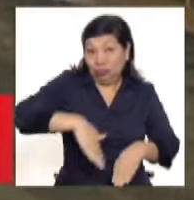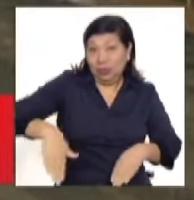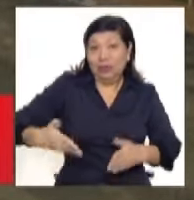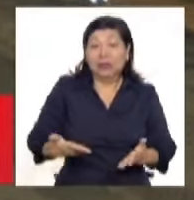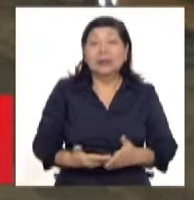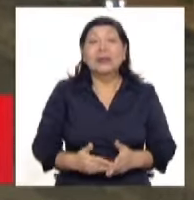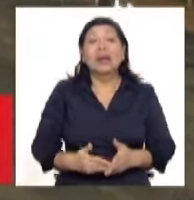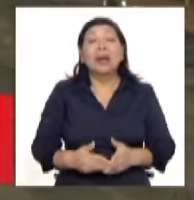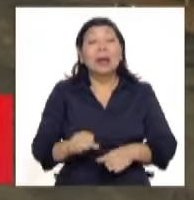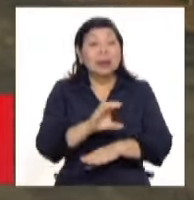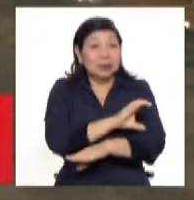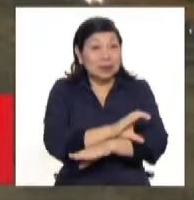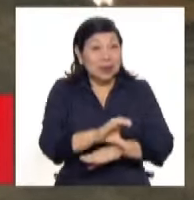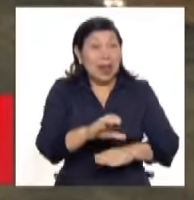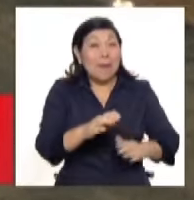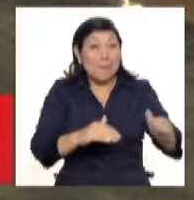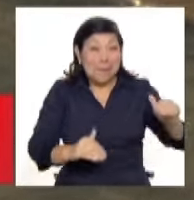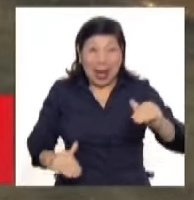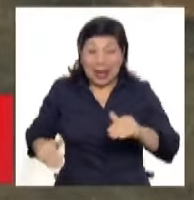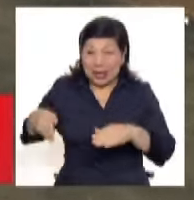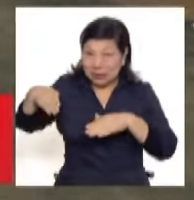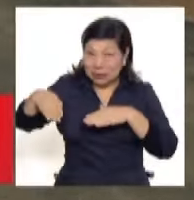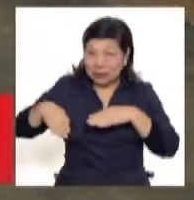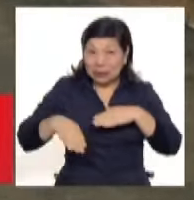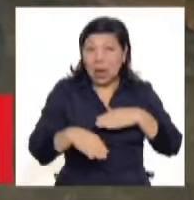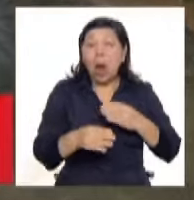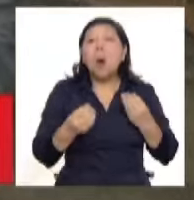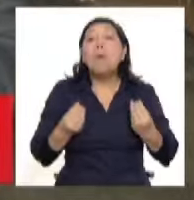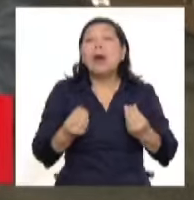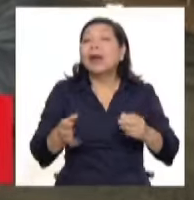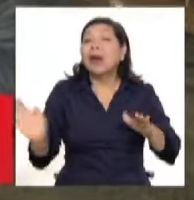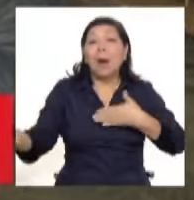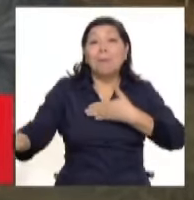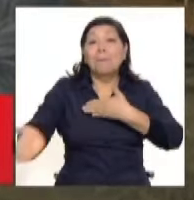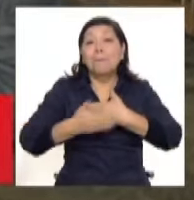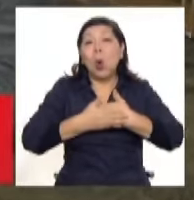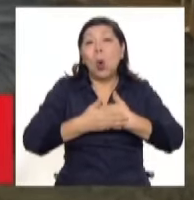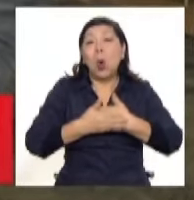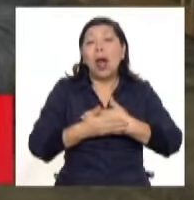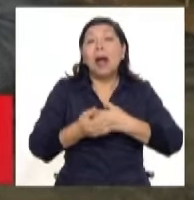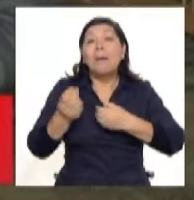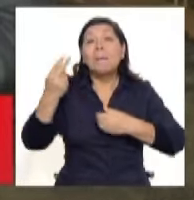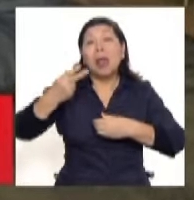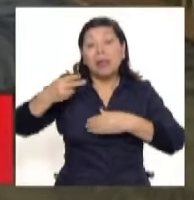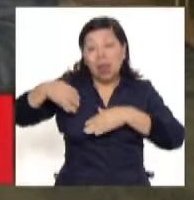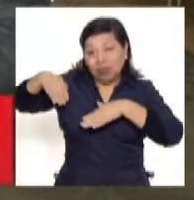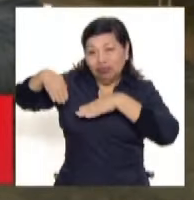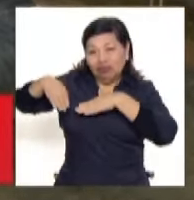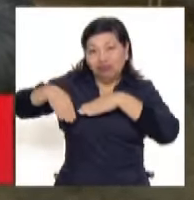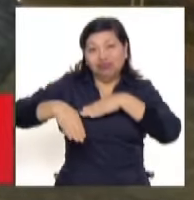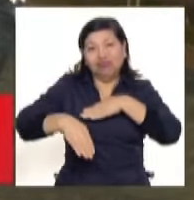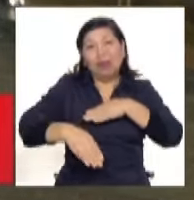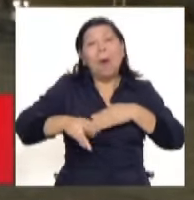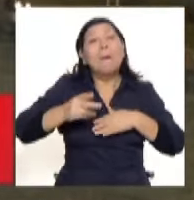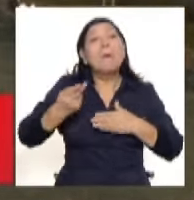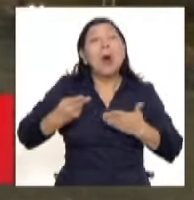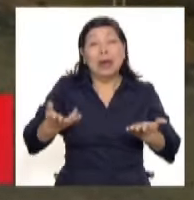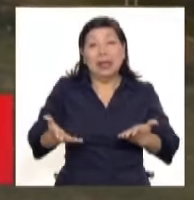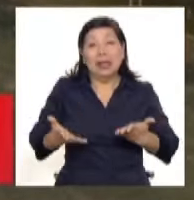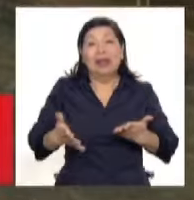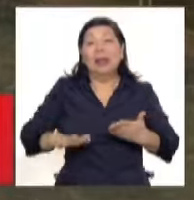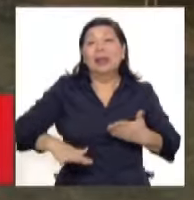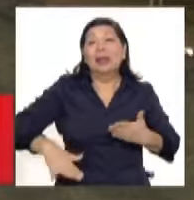avenida Costanera, el circuito de playas, incluso la Costa Verde, porque se ha cerrado la bajada Bertolotto, sobre todo aquellos que se dirigen